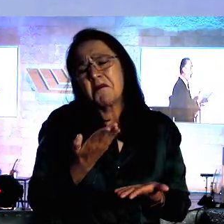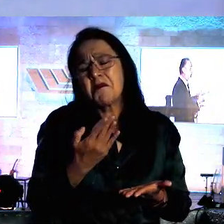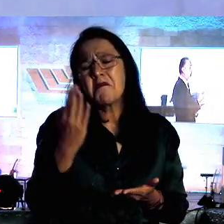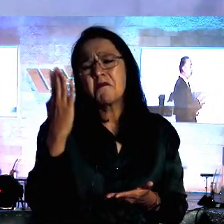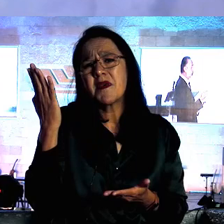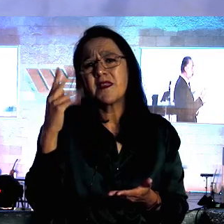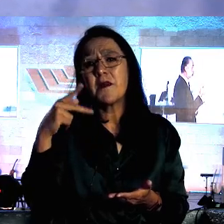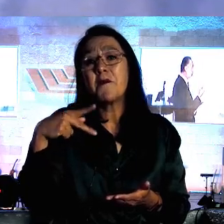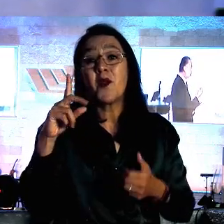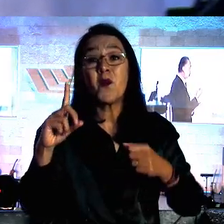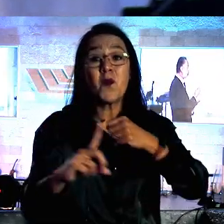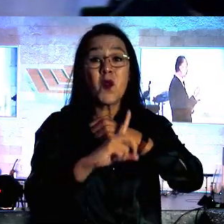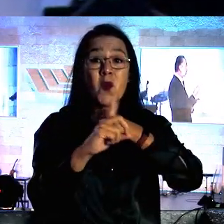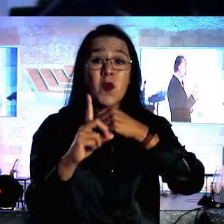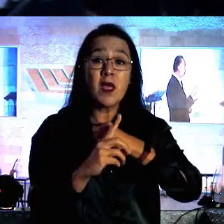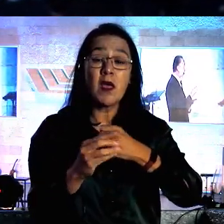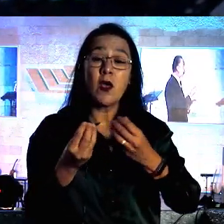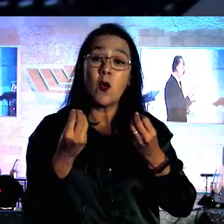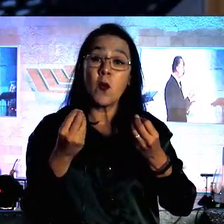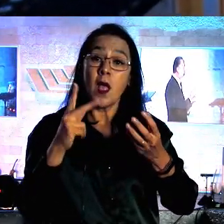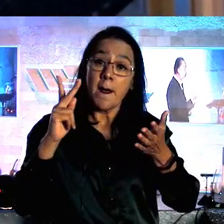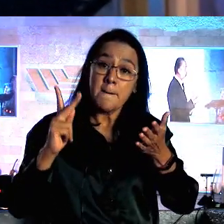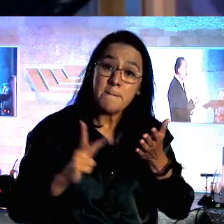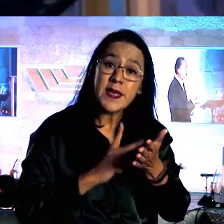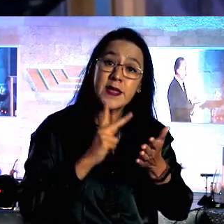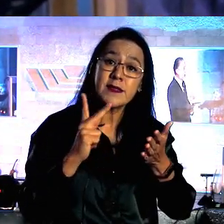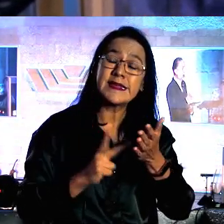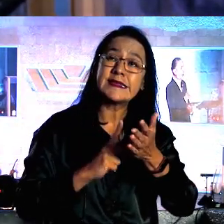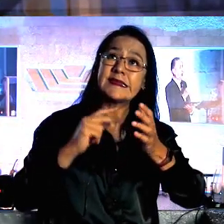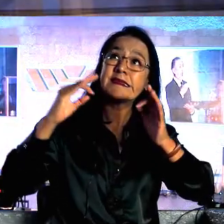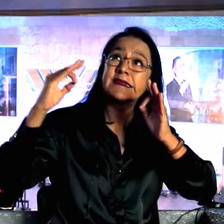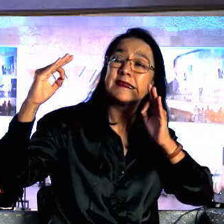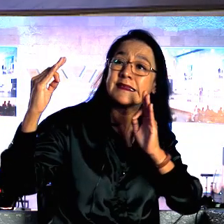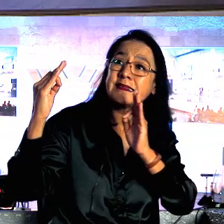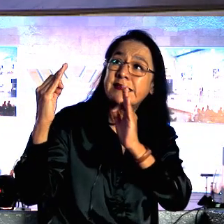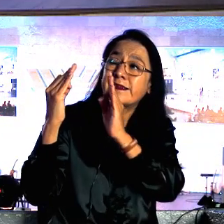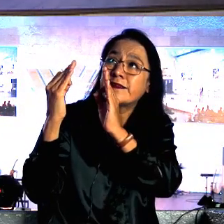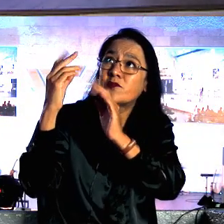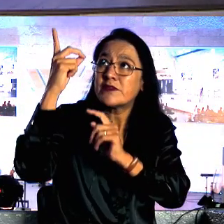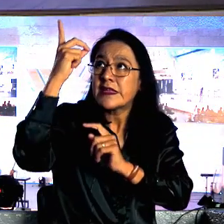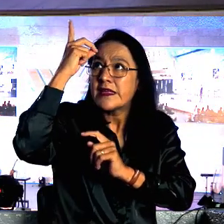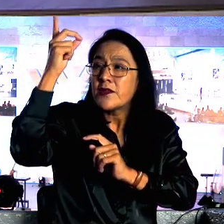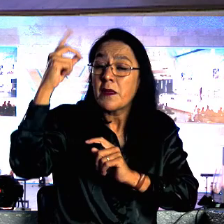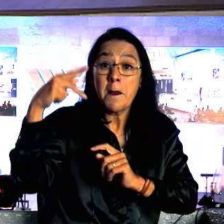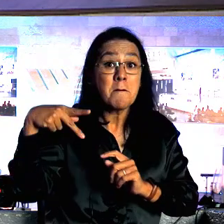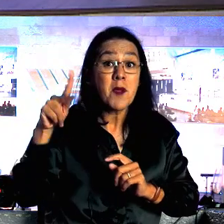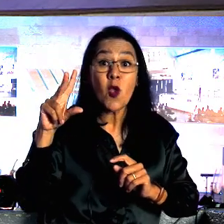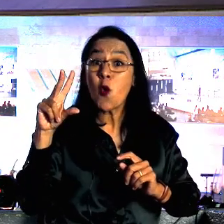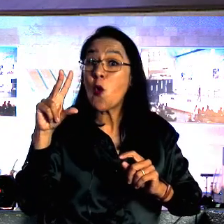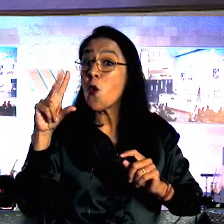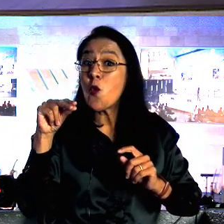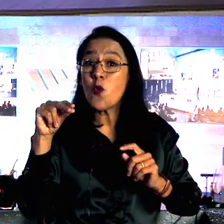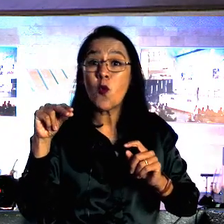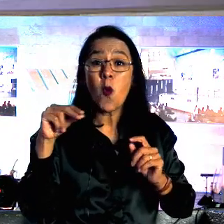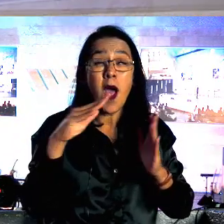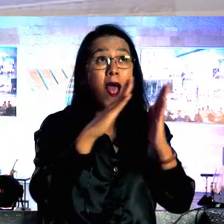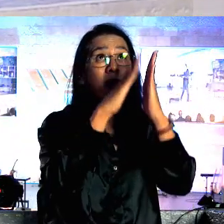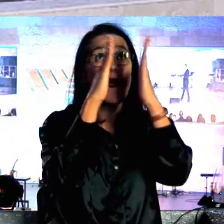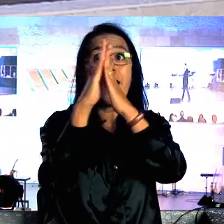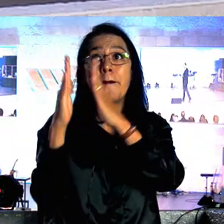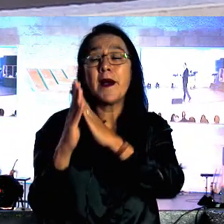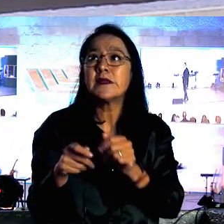El problema es que muchas veces nos acercamos a Dios y ni siquiera lo alabamos, ni siquiera lo saludamos con nuestra alabanza.